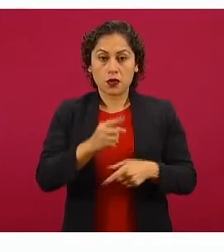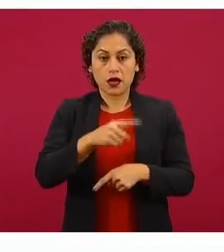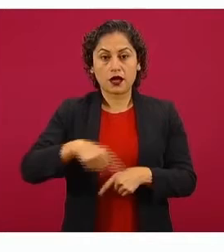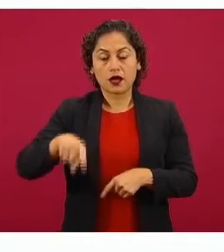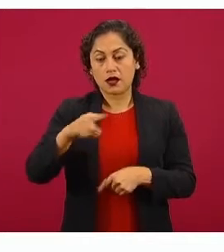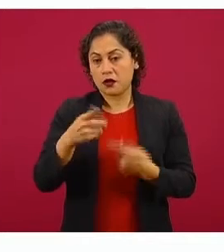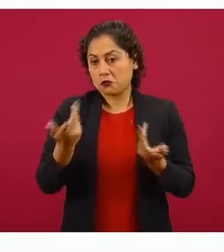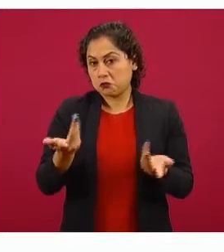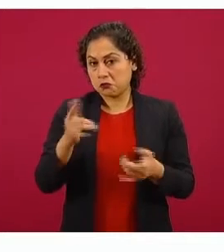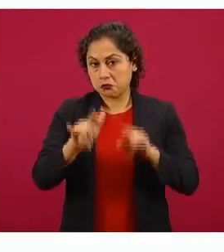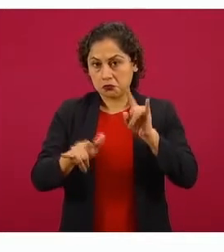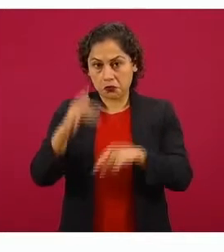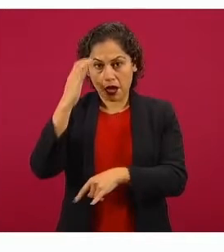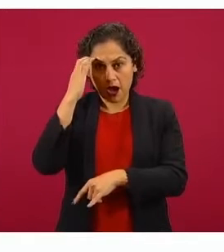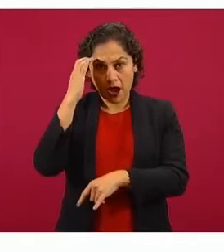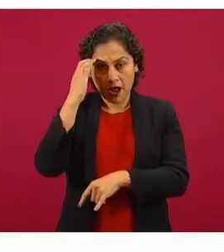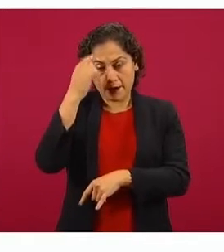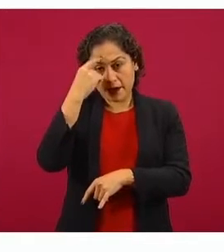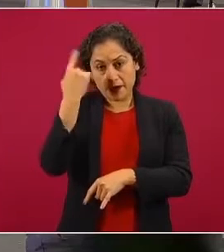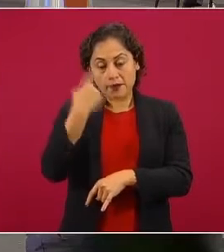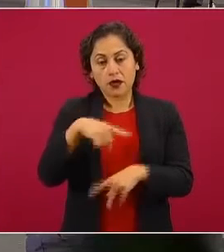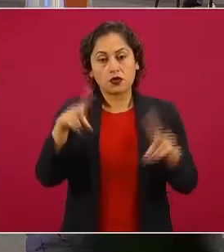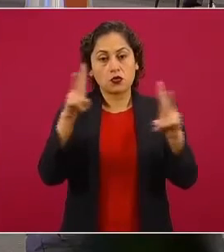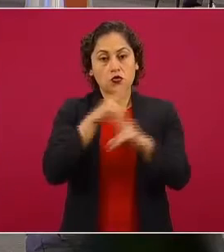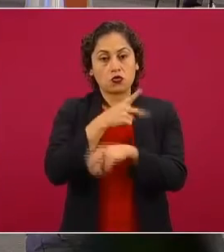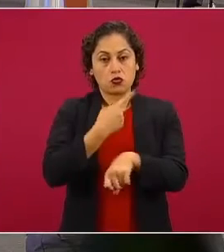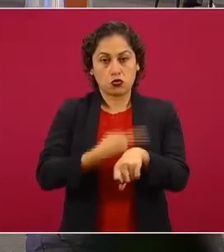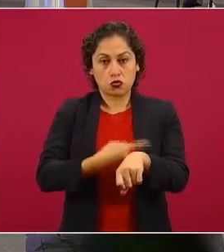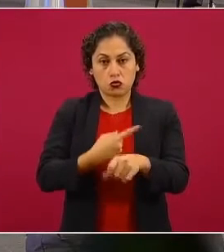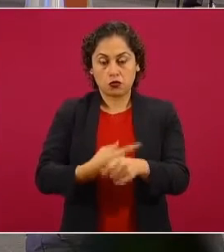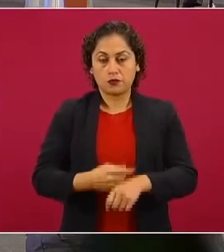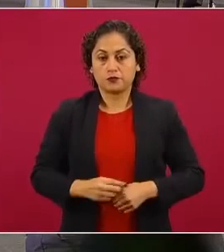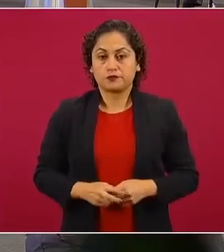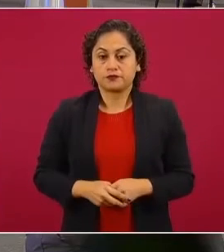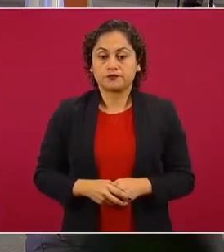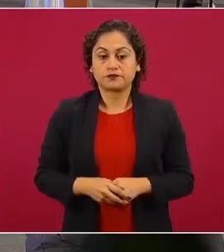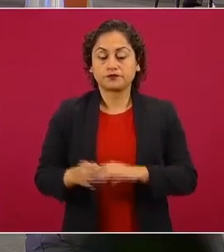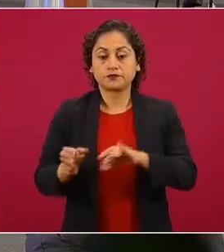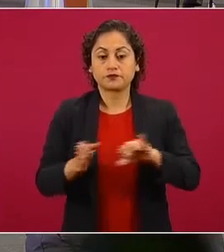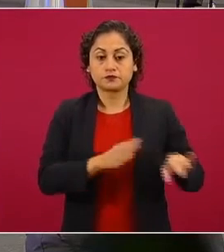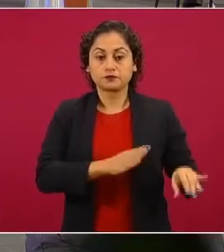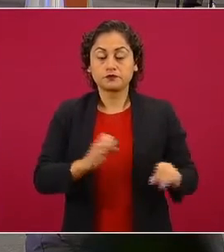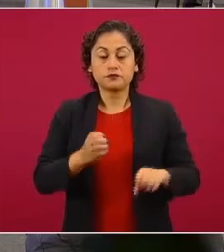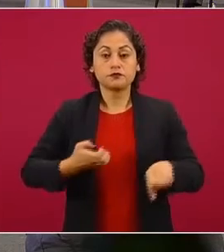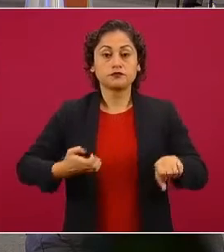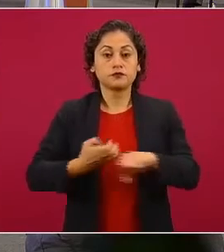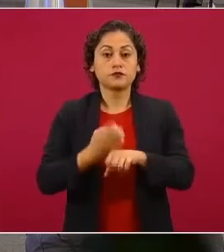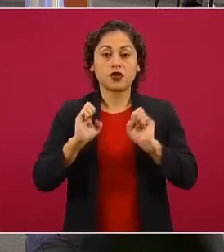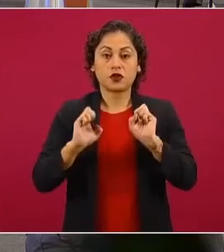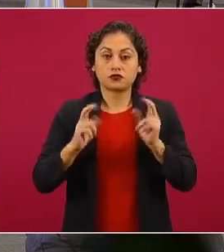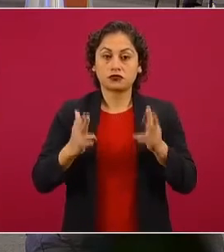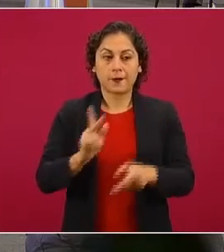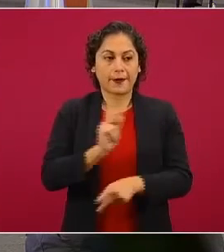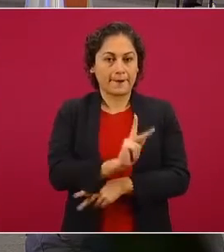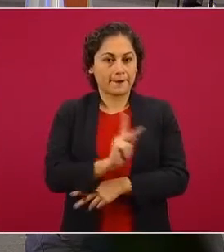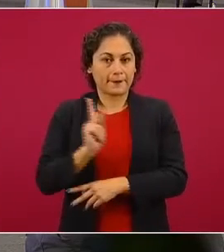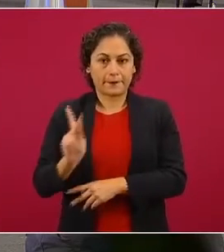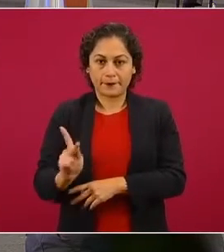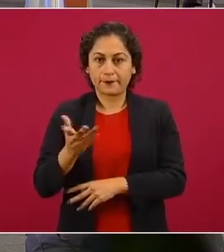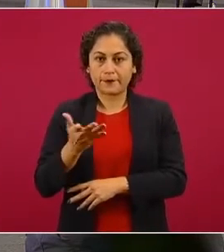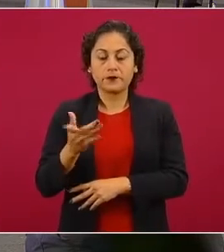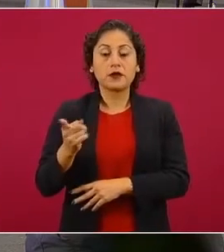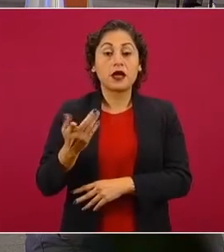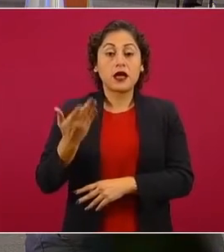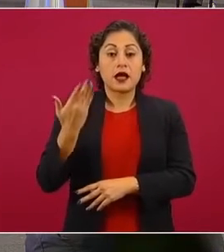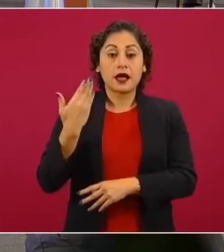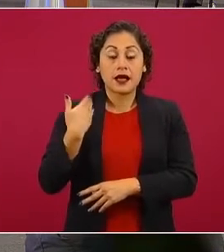destinadas a infección respiratoria. La siguiente. Chiapas es semejante, tuvo un súbito descenso